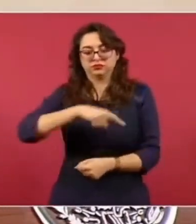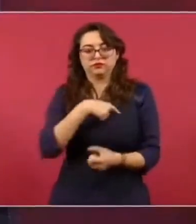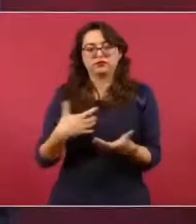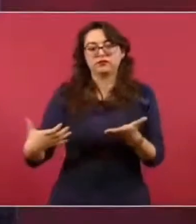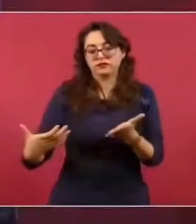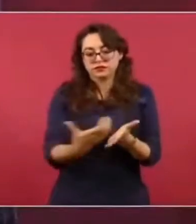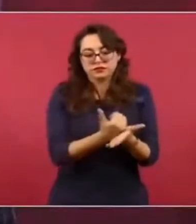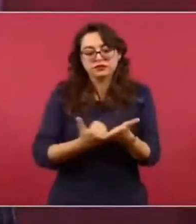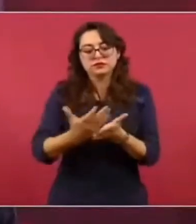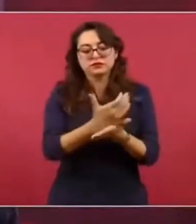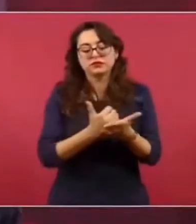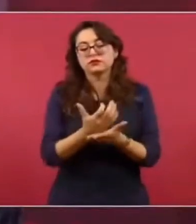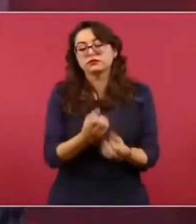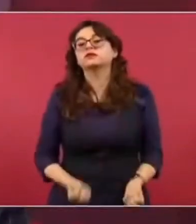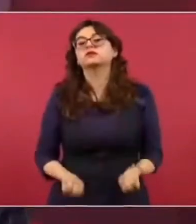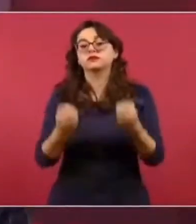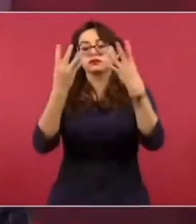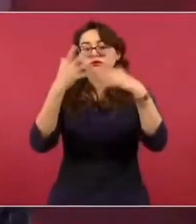esa planta